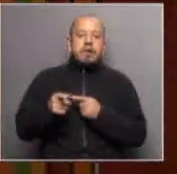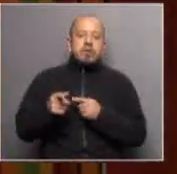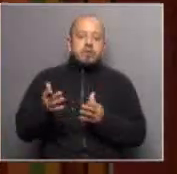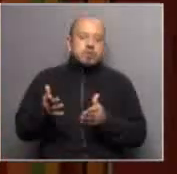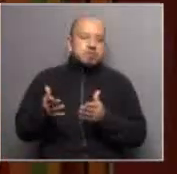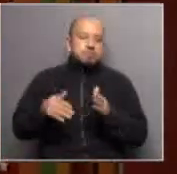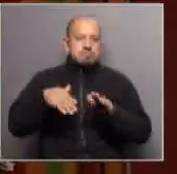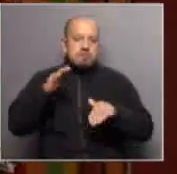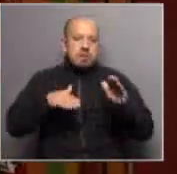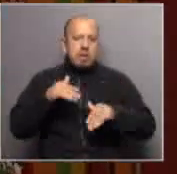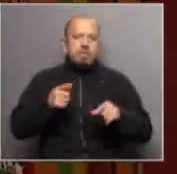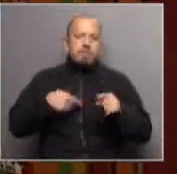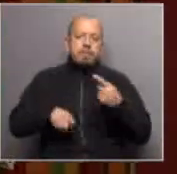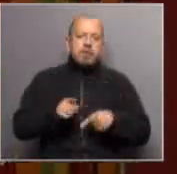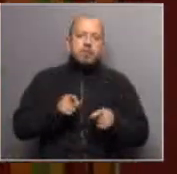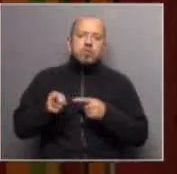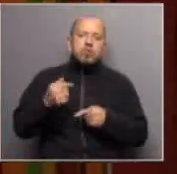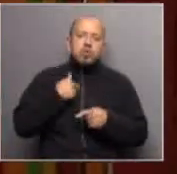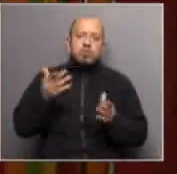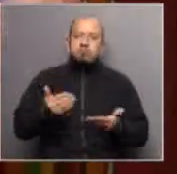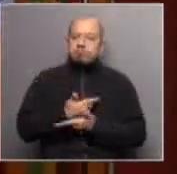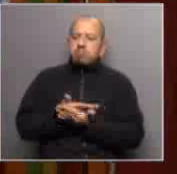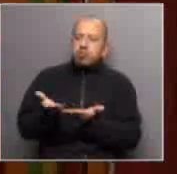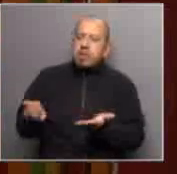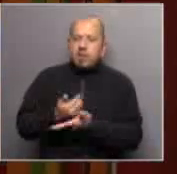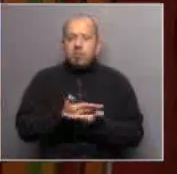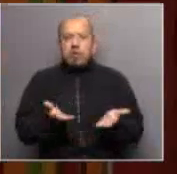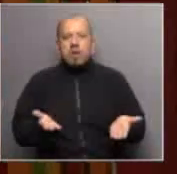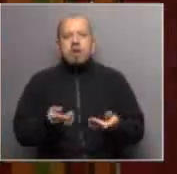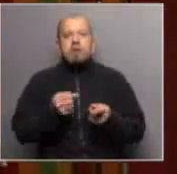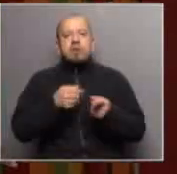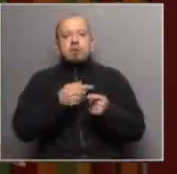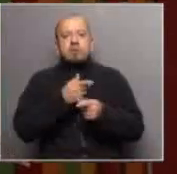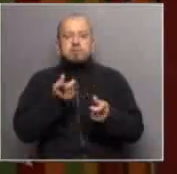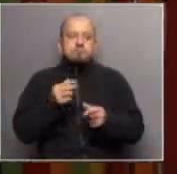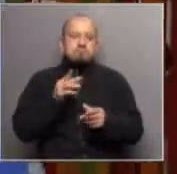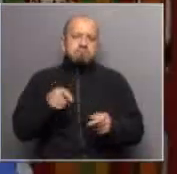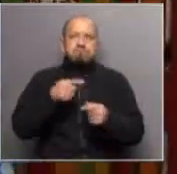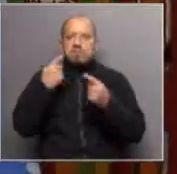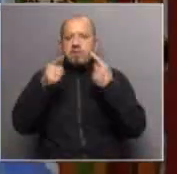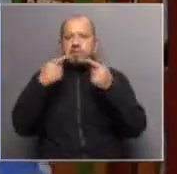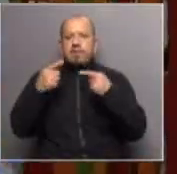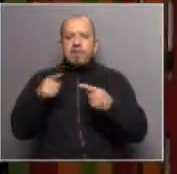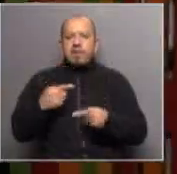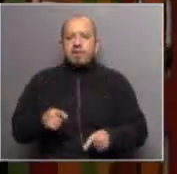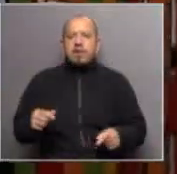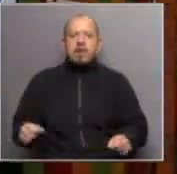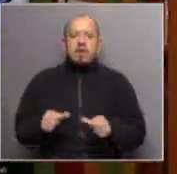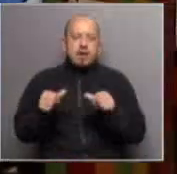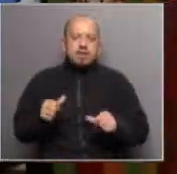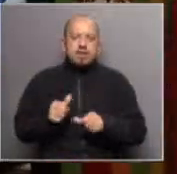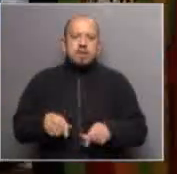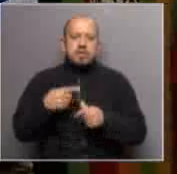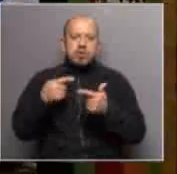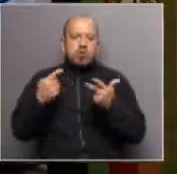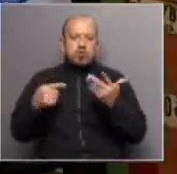relativo, digamos, pero bueno, tratamos de tener una oferta un poco más amplia, un poco más diversa, tratar de hacer cosas que fueran,